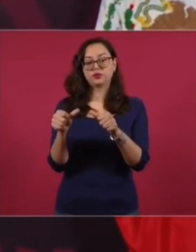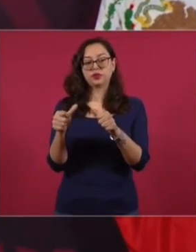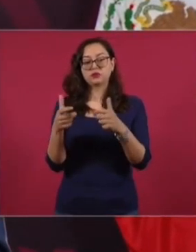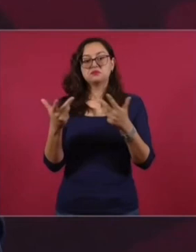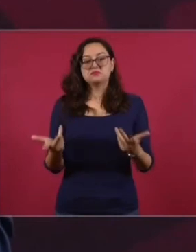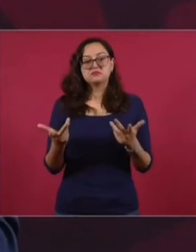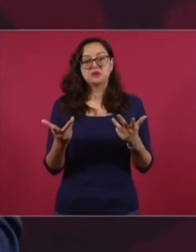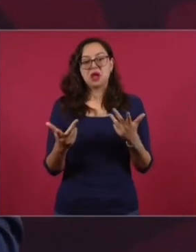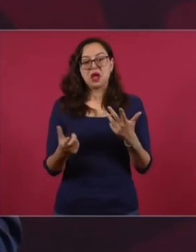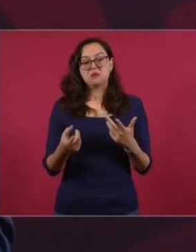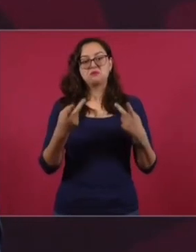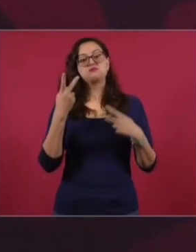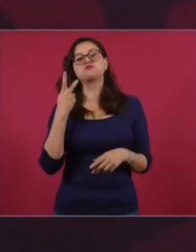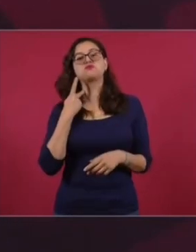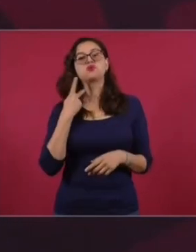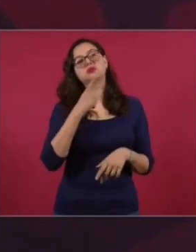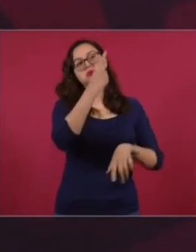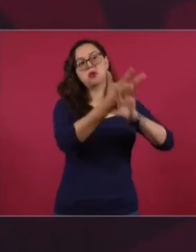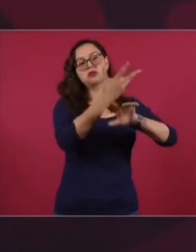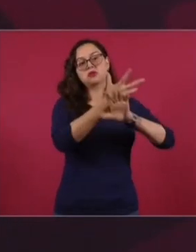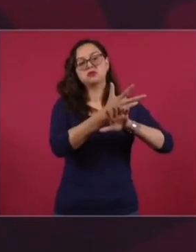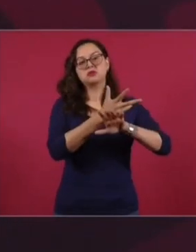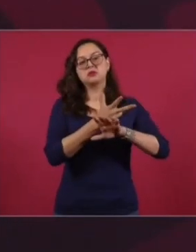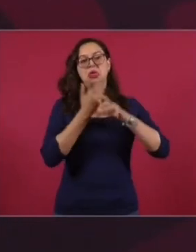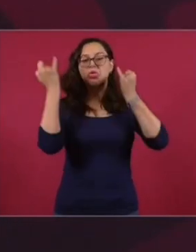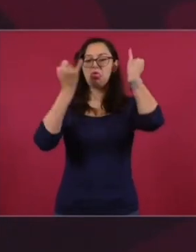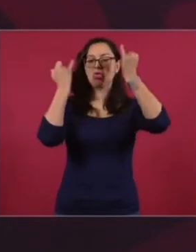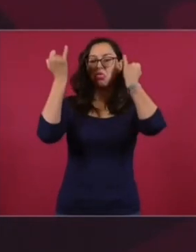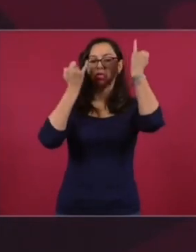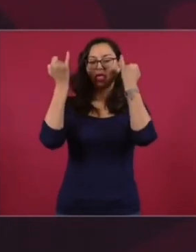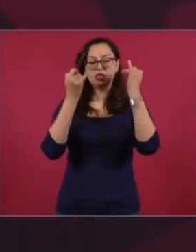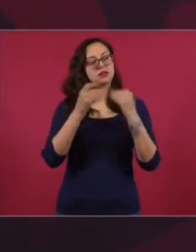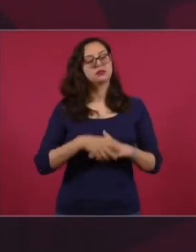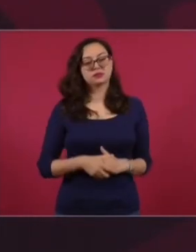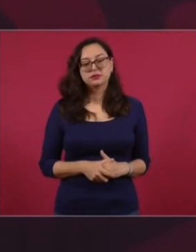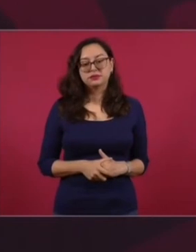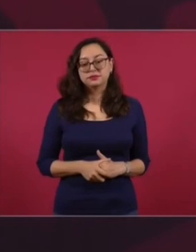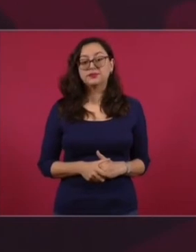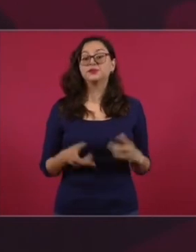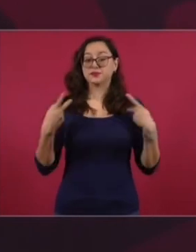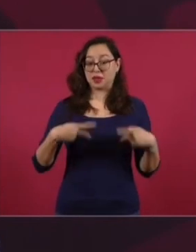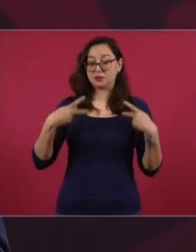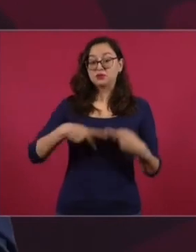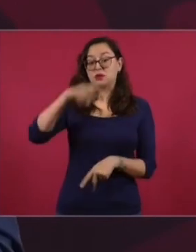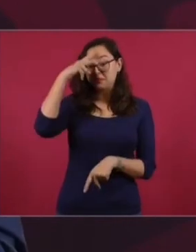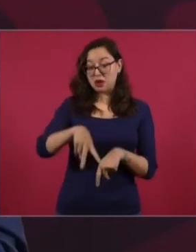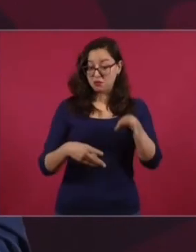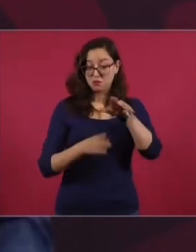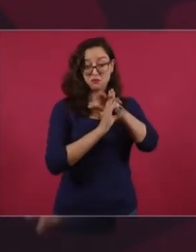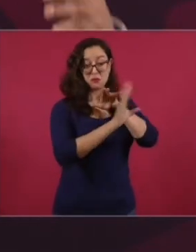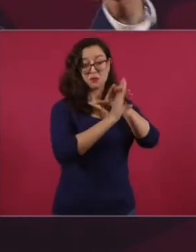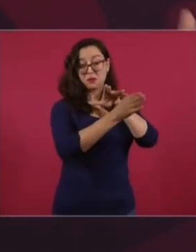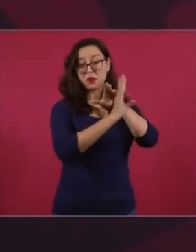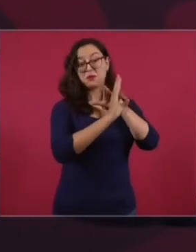sin fundamento algunos políticos en Estados Unidos, esos migrantes mexicanos,